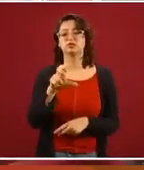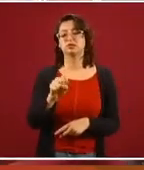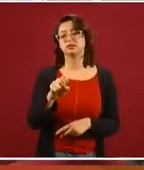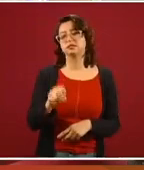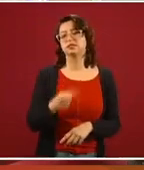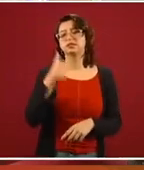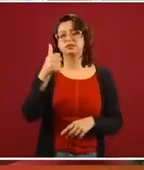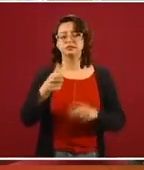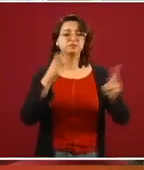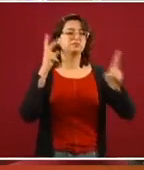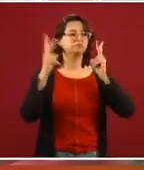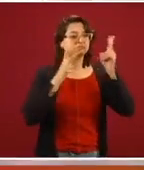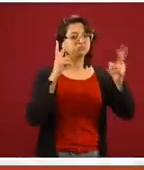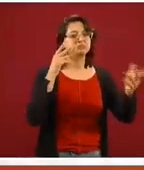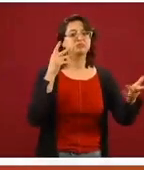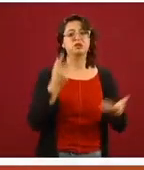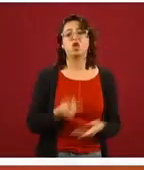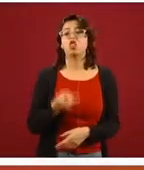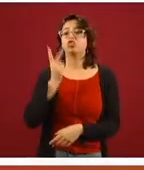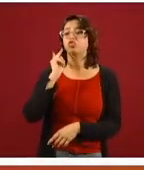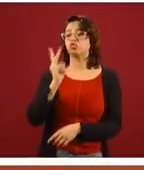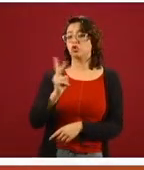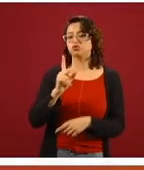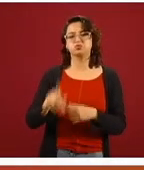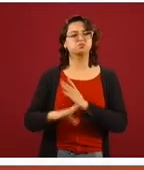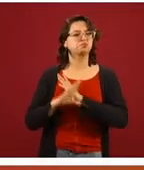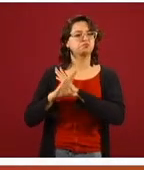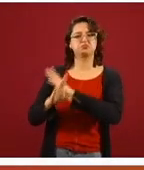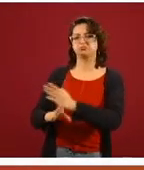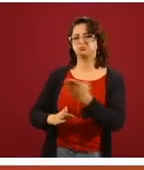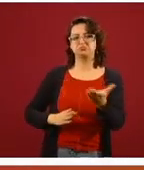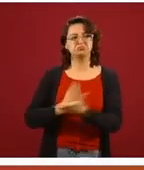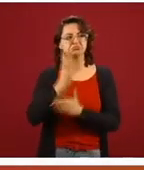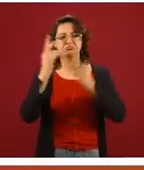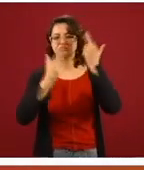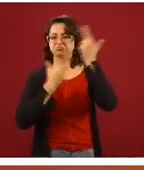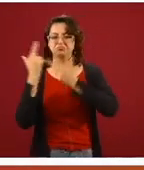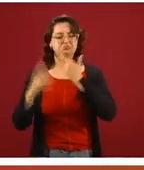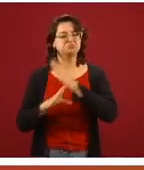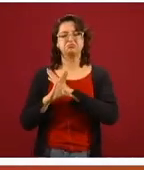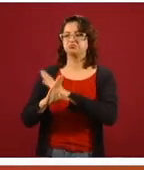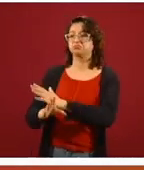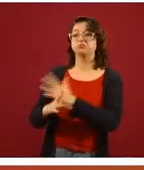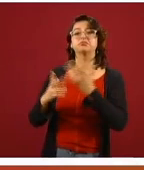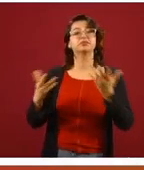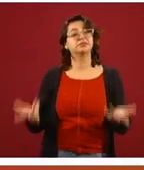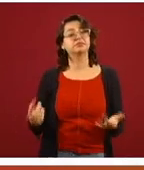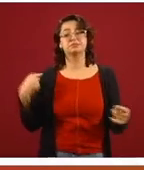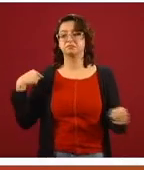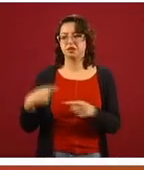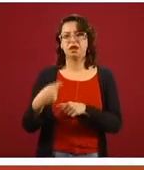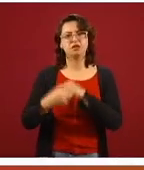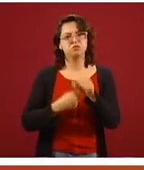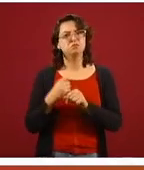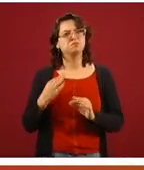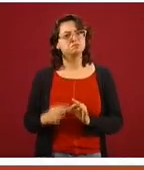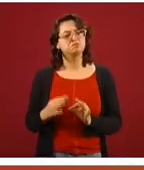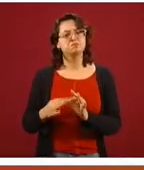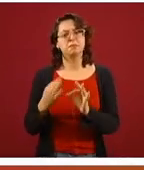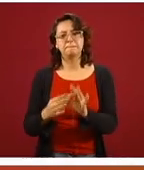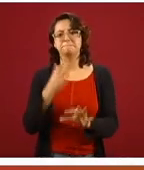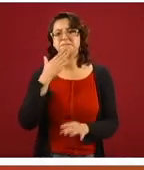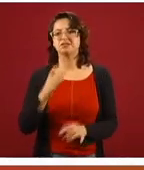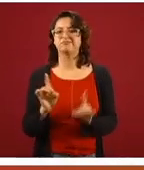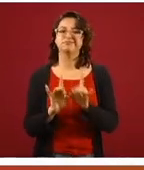y verificaciones. Dos gasolineras no se dejaron verificar, qué pena, íbamos bien este año, y una